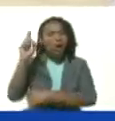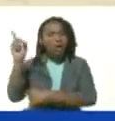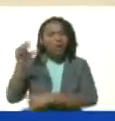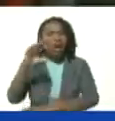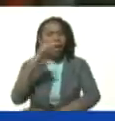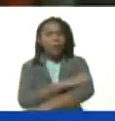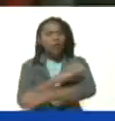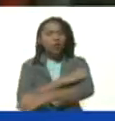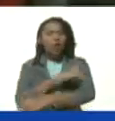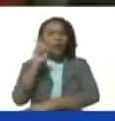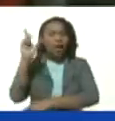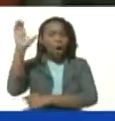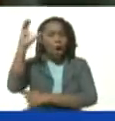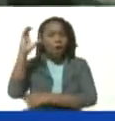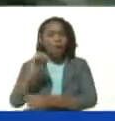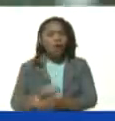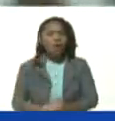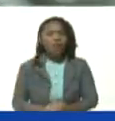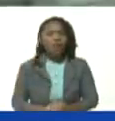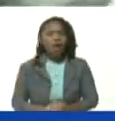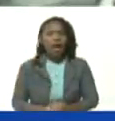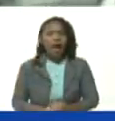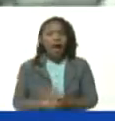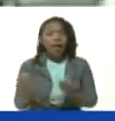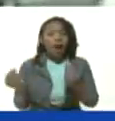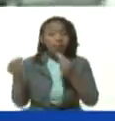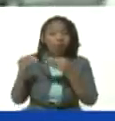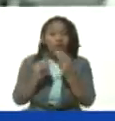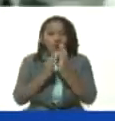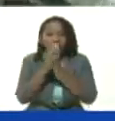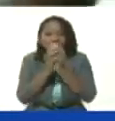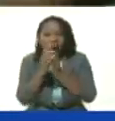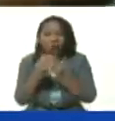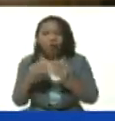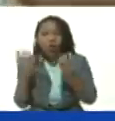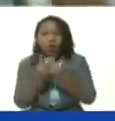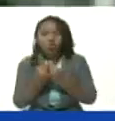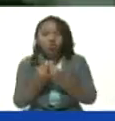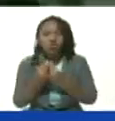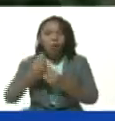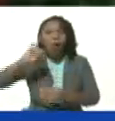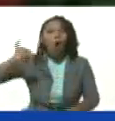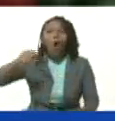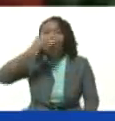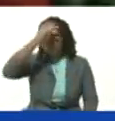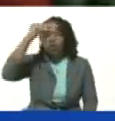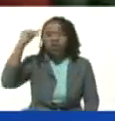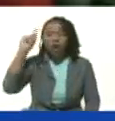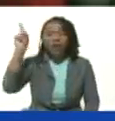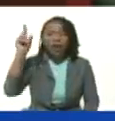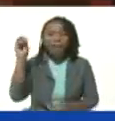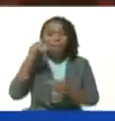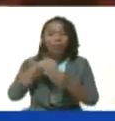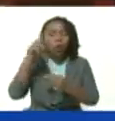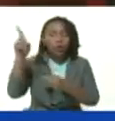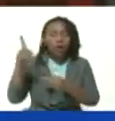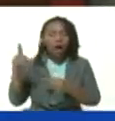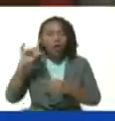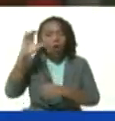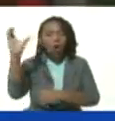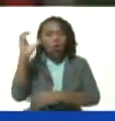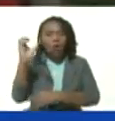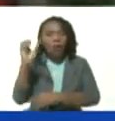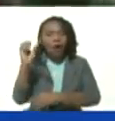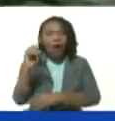colombiana, en complicidad con Julio Borges, que vive en Colombia, en complicidad con la